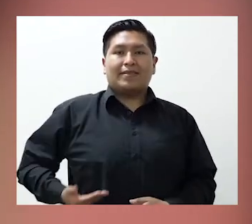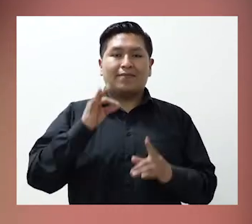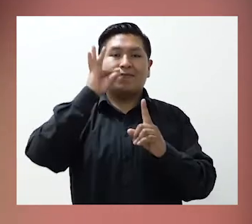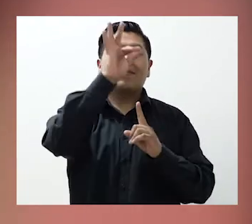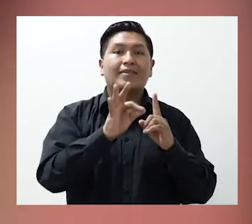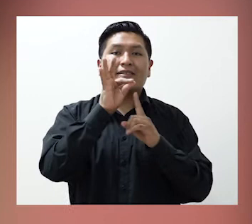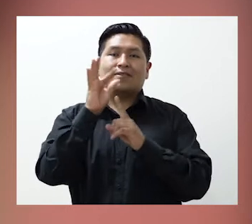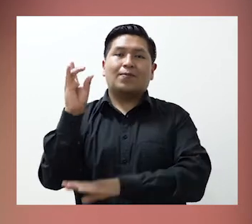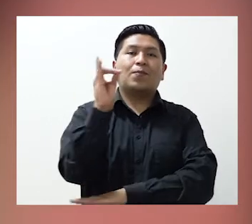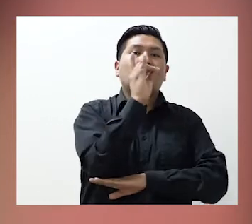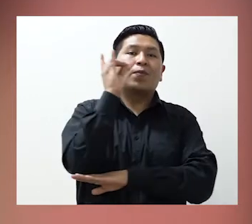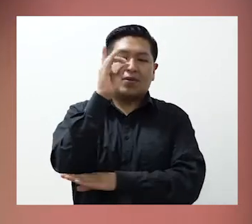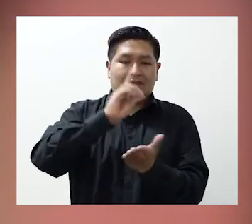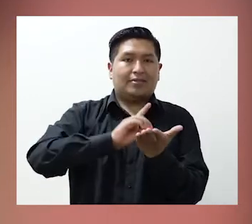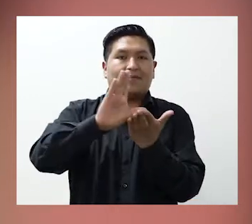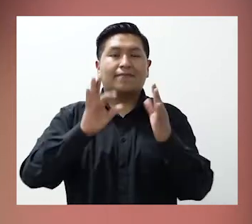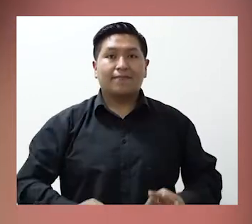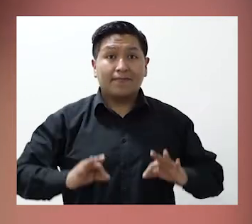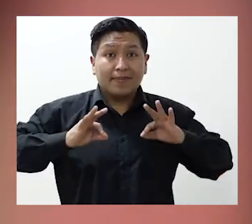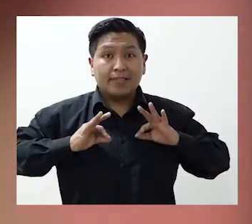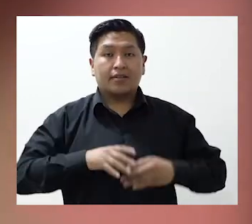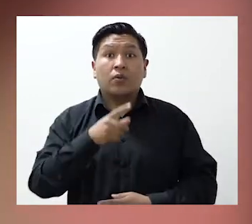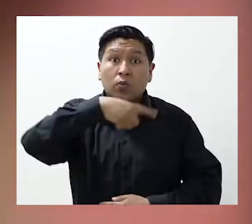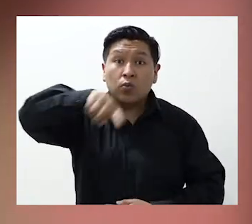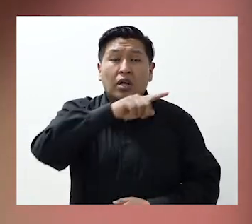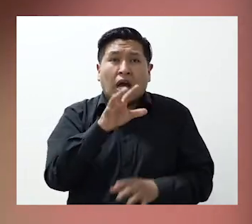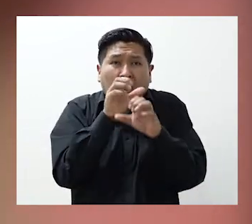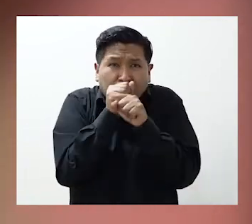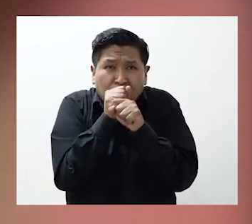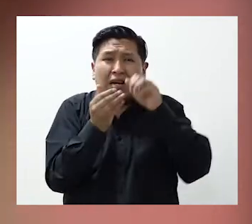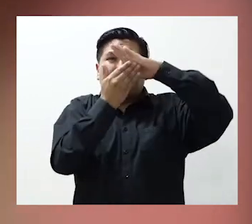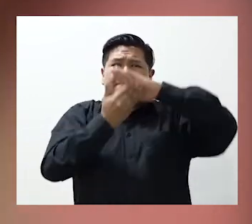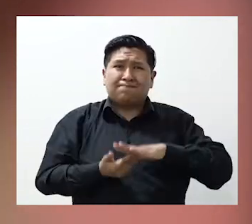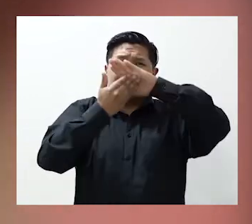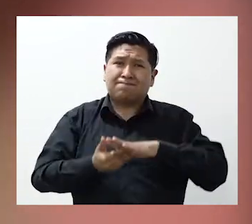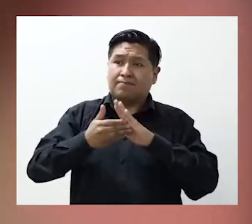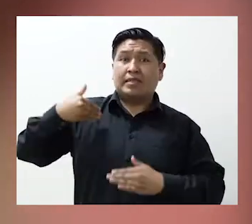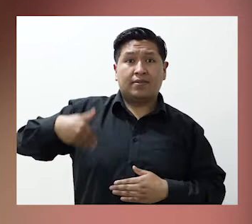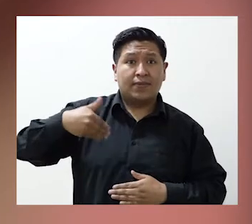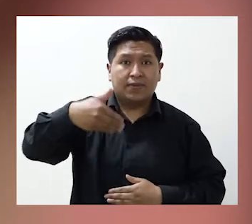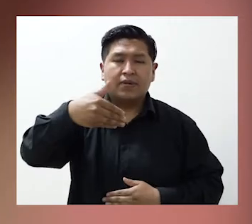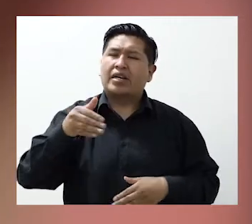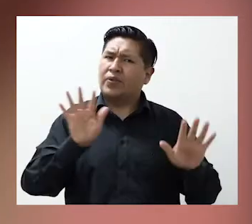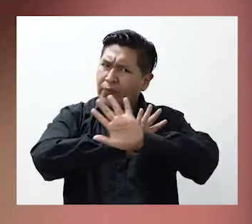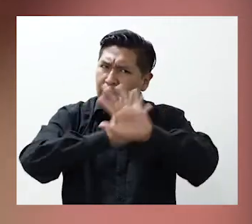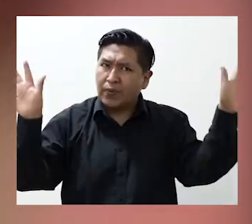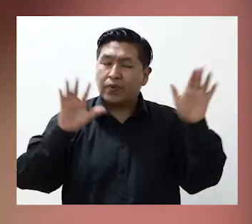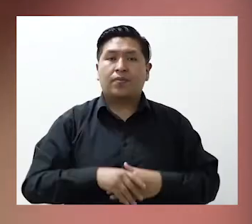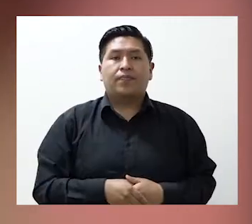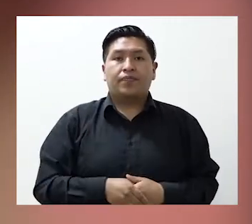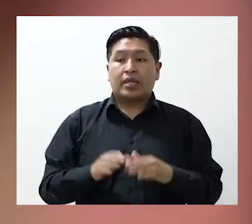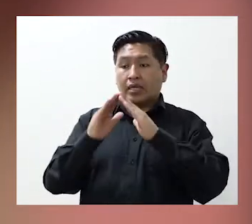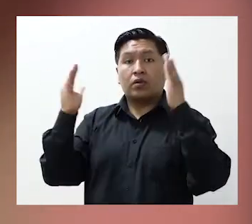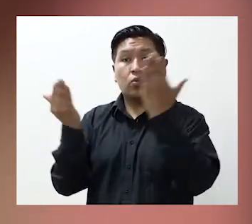la Federación Boliviana de Personas con Discapacidad Física. No debemos callar las discriminaciones que batallamos diariamente, la